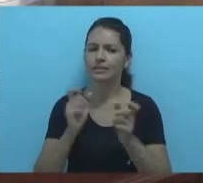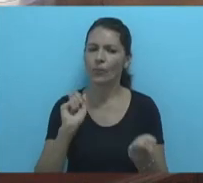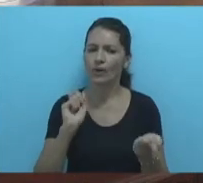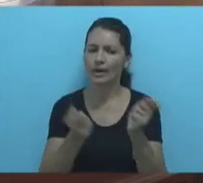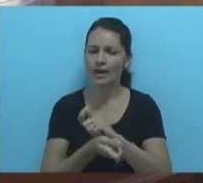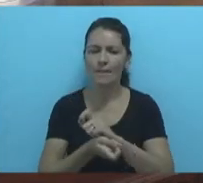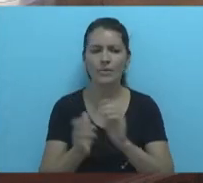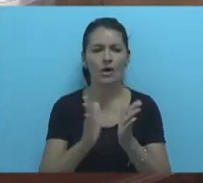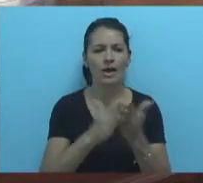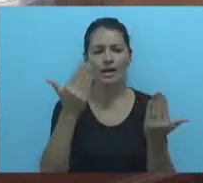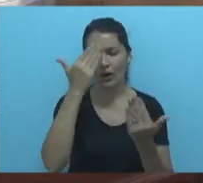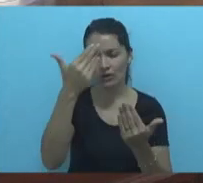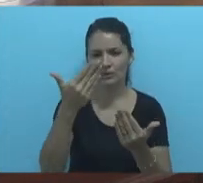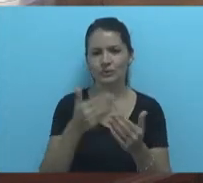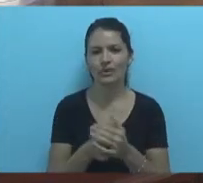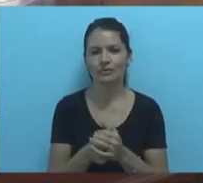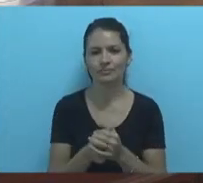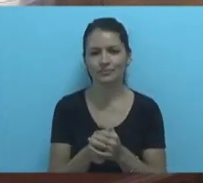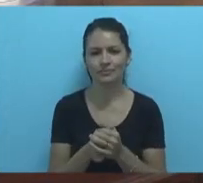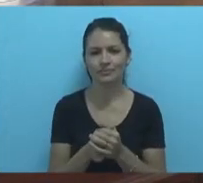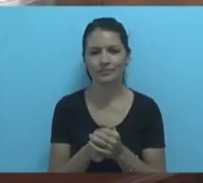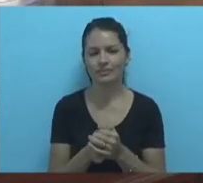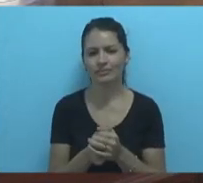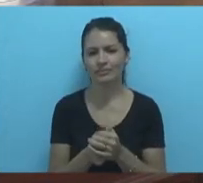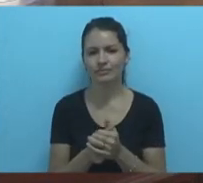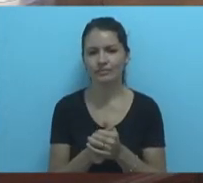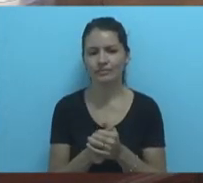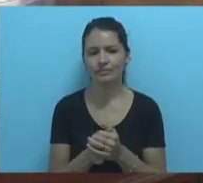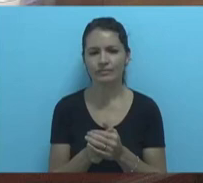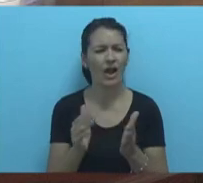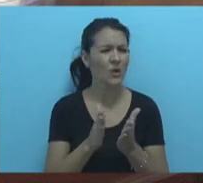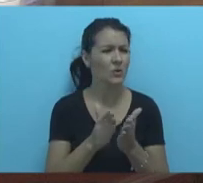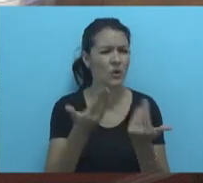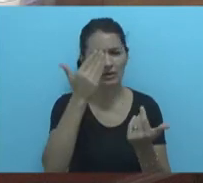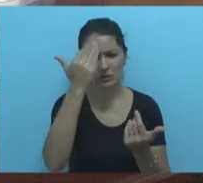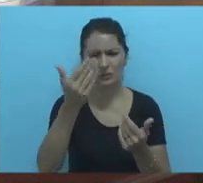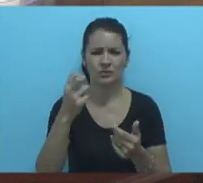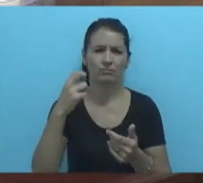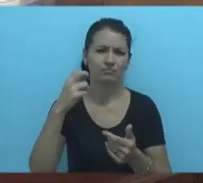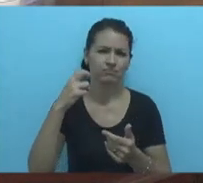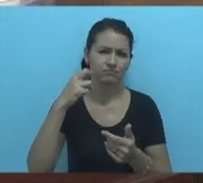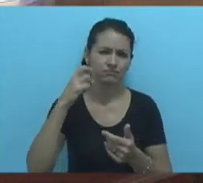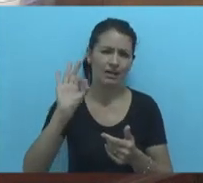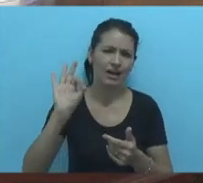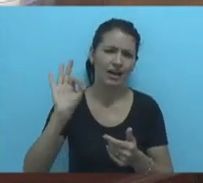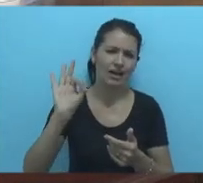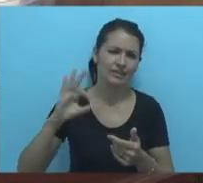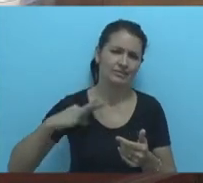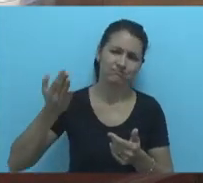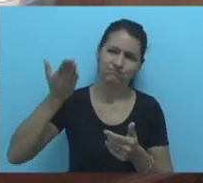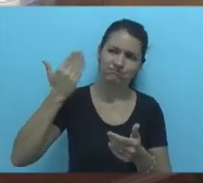su Constitución. Una reforma de una Constitución que es vetusta, que es incapaz de dar respuesta